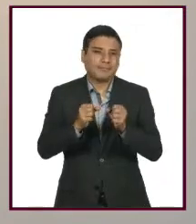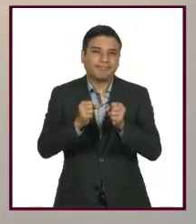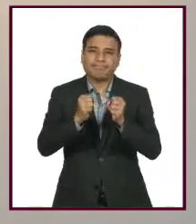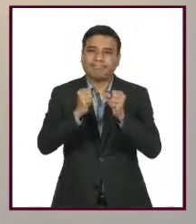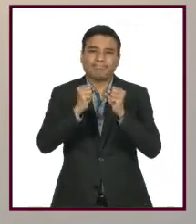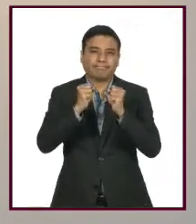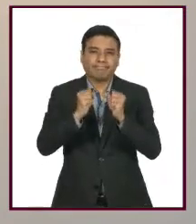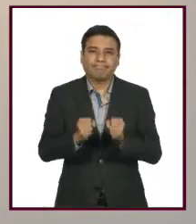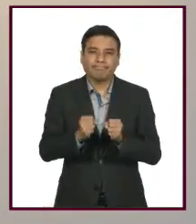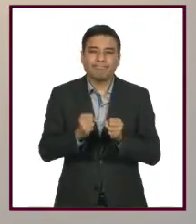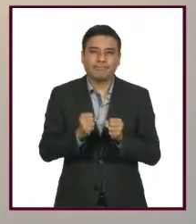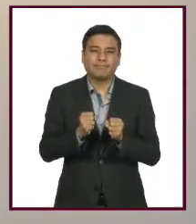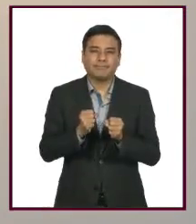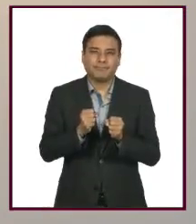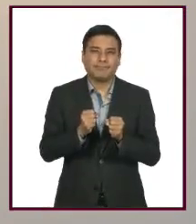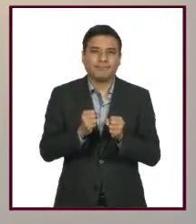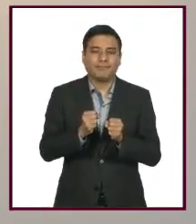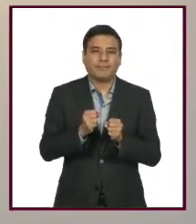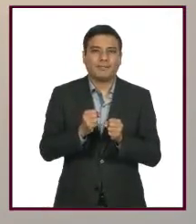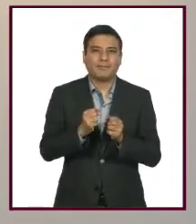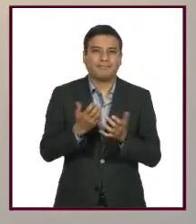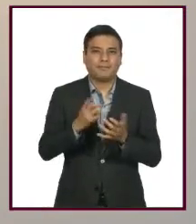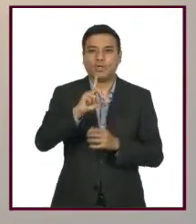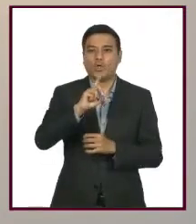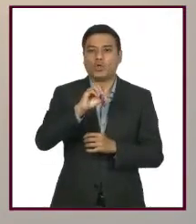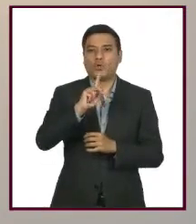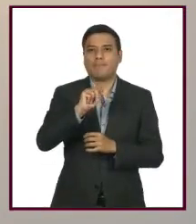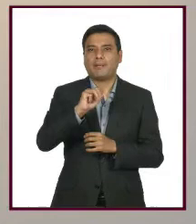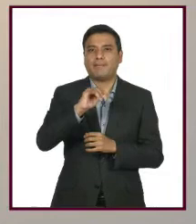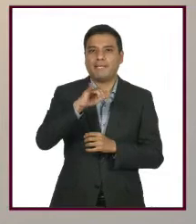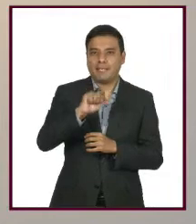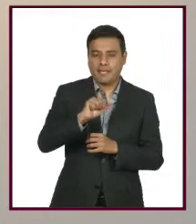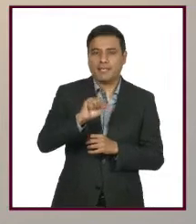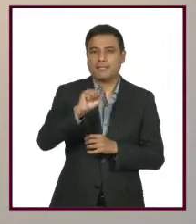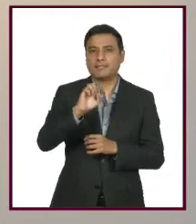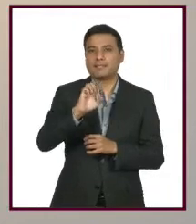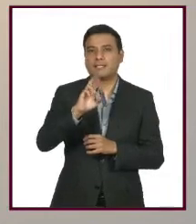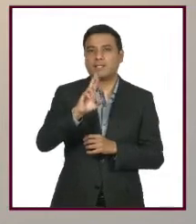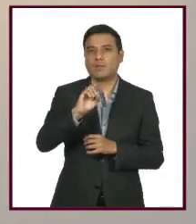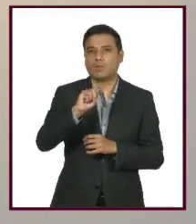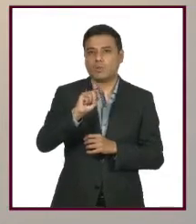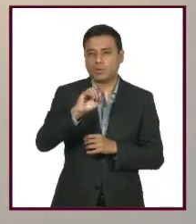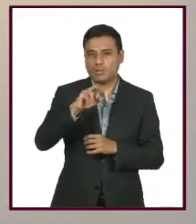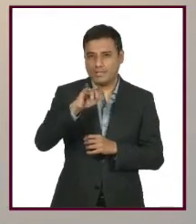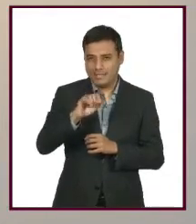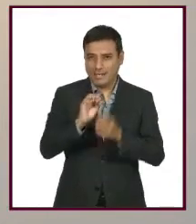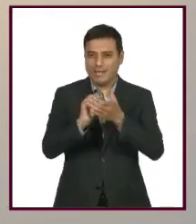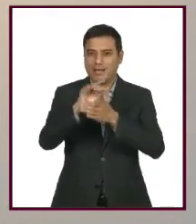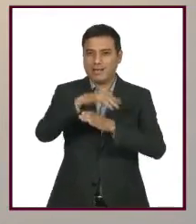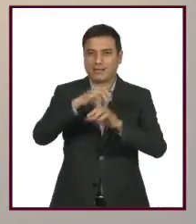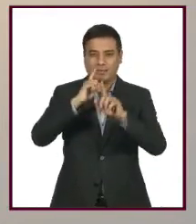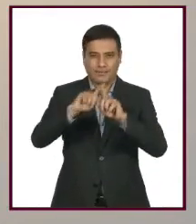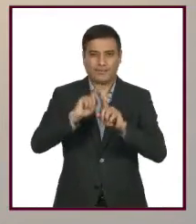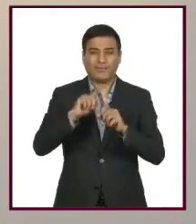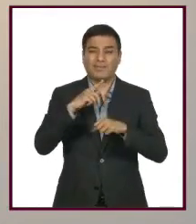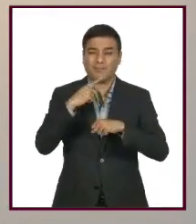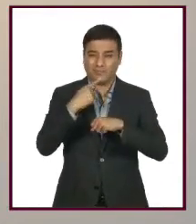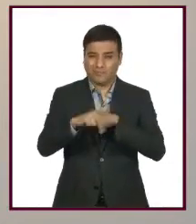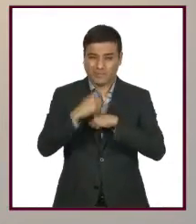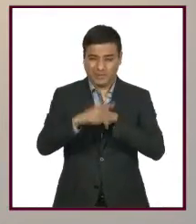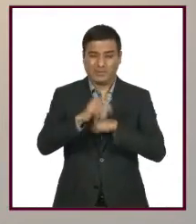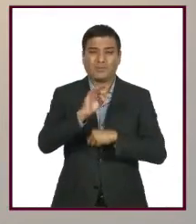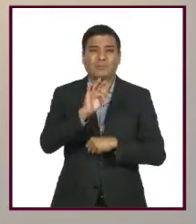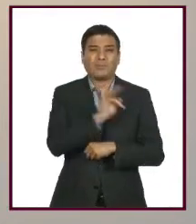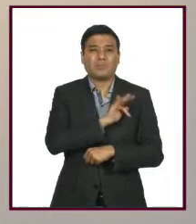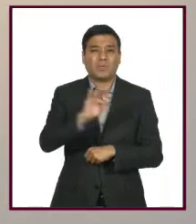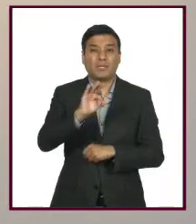receptores de estos neurotransmisores como la dopamina, serotonina, entre otros, pues también se ven afectados y que también